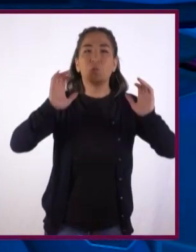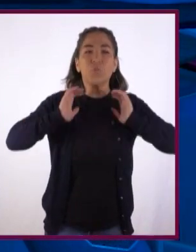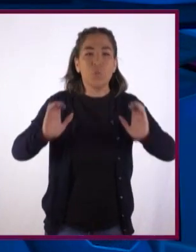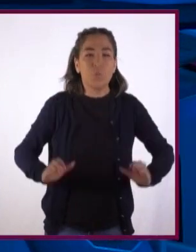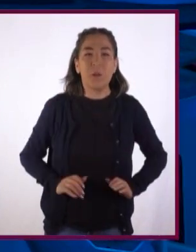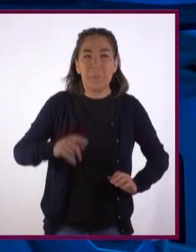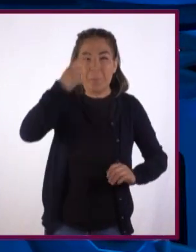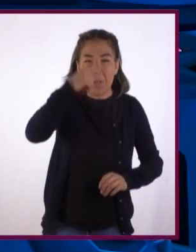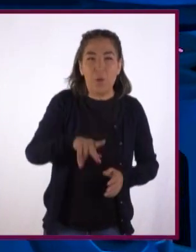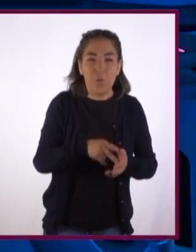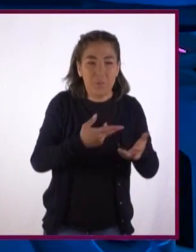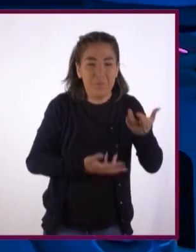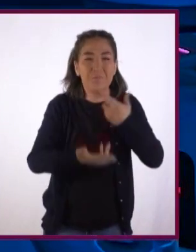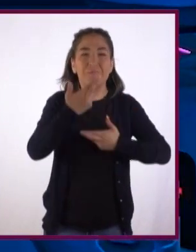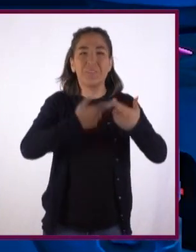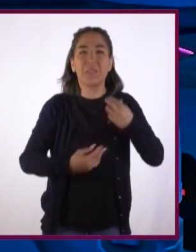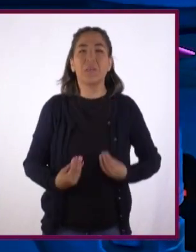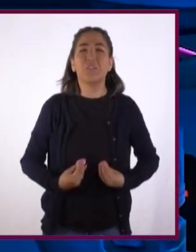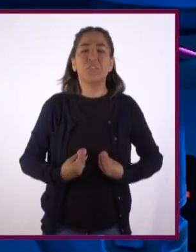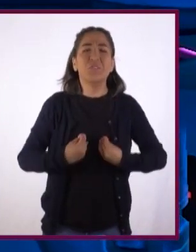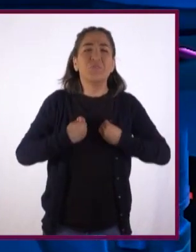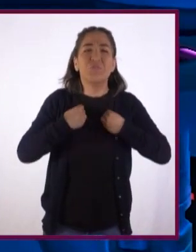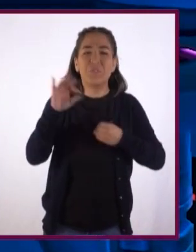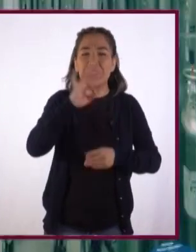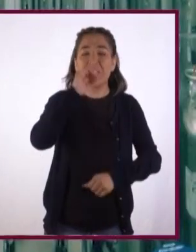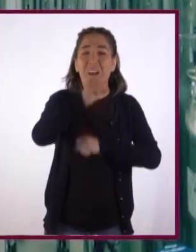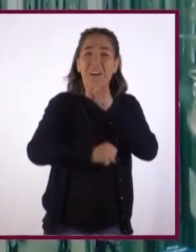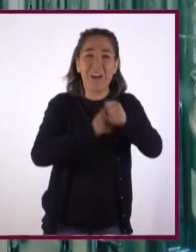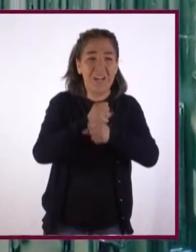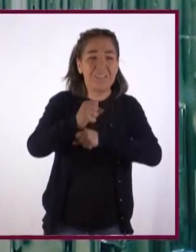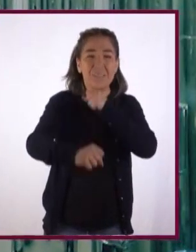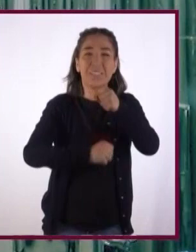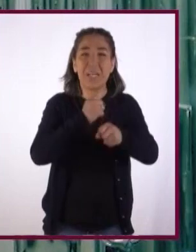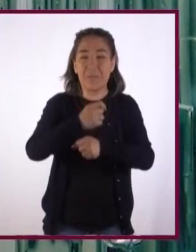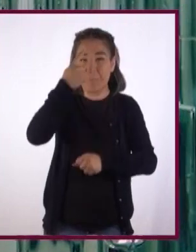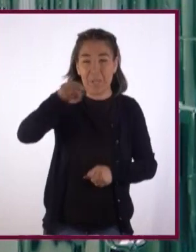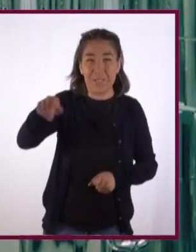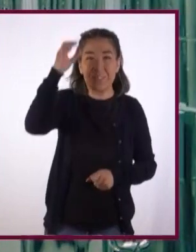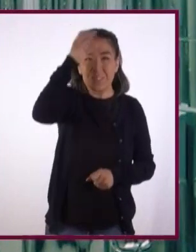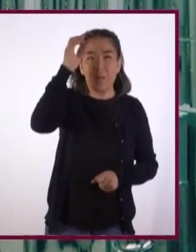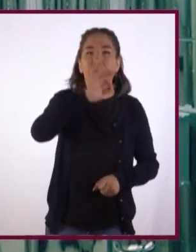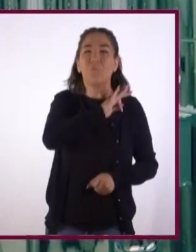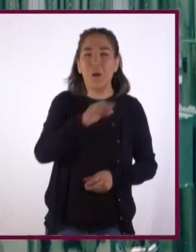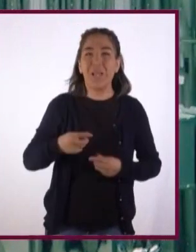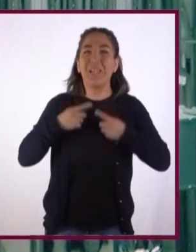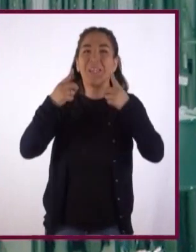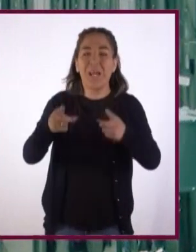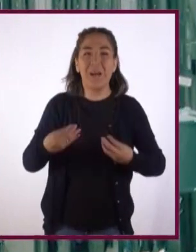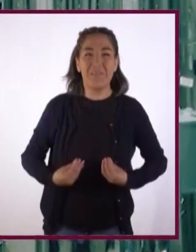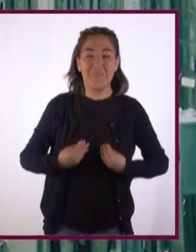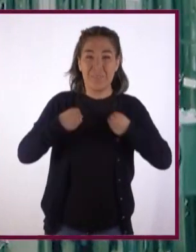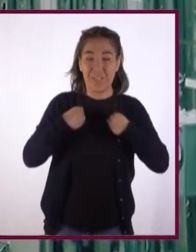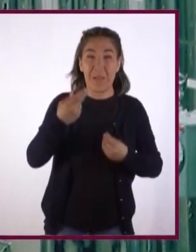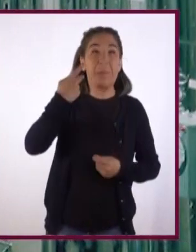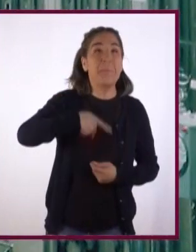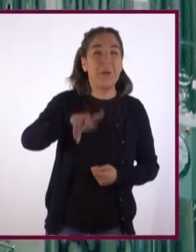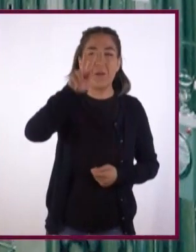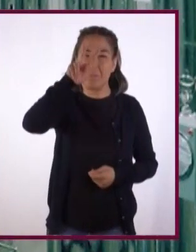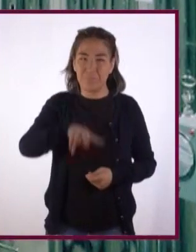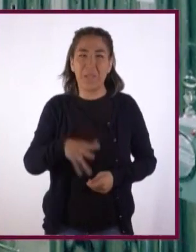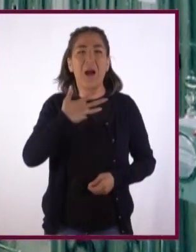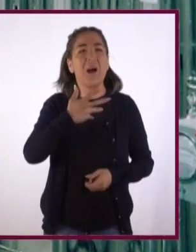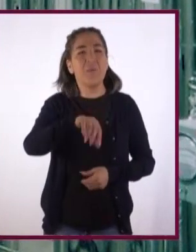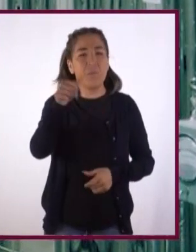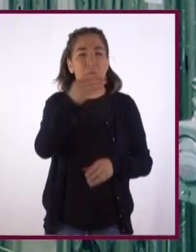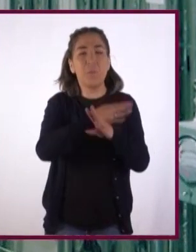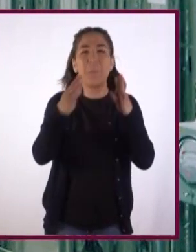de un cuerpo en espera de ser reanimado dentro de muchos años, con la esperanza de que la ciencia lo regrese a la vida. Sin embargo, hay